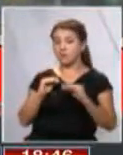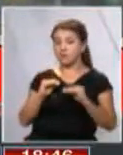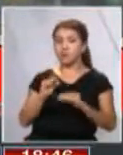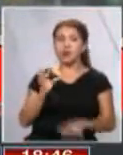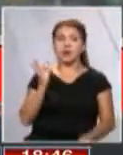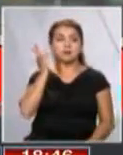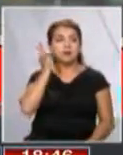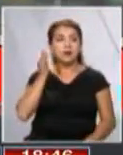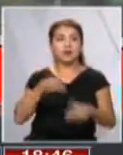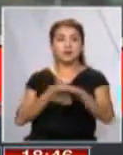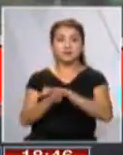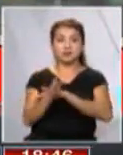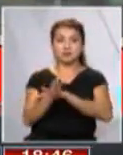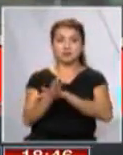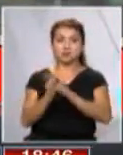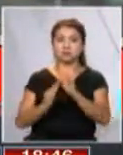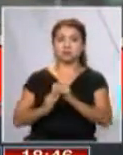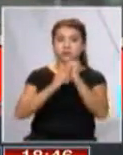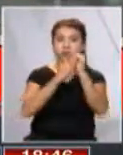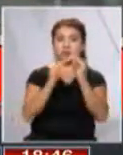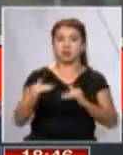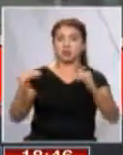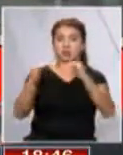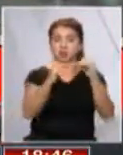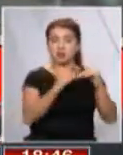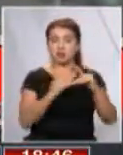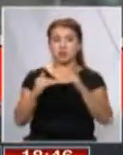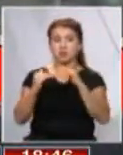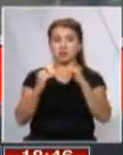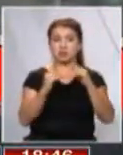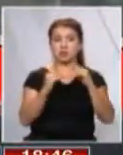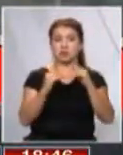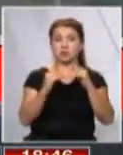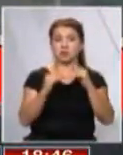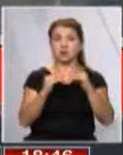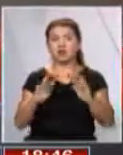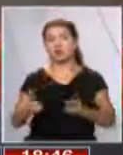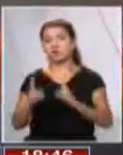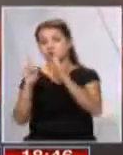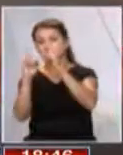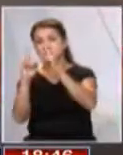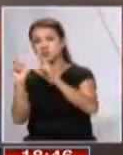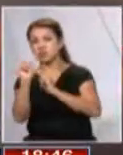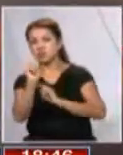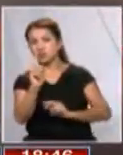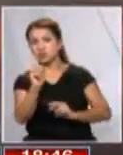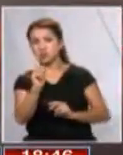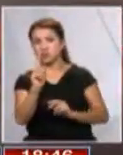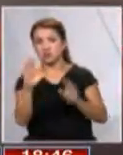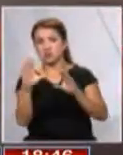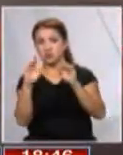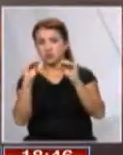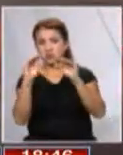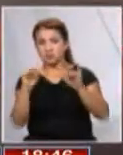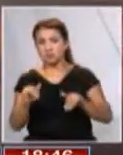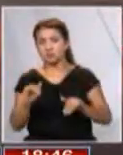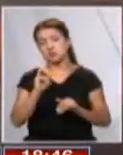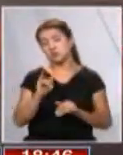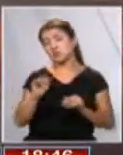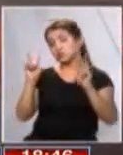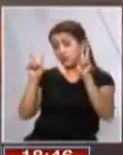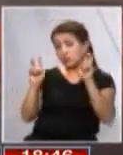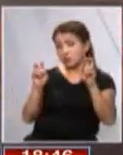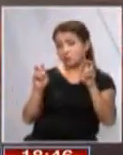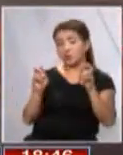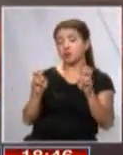mujer y el acceso femenino al poder sobre igualdad de género solamente con el aborto si puede salir como tema en sí